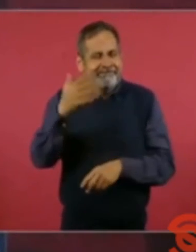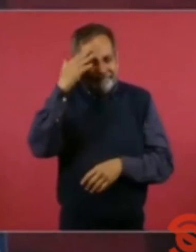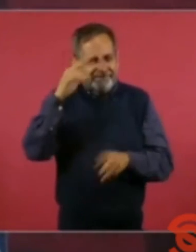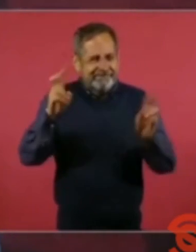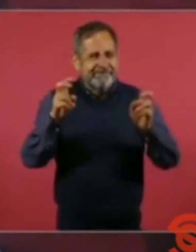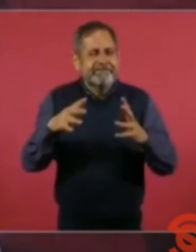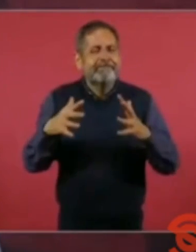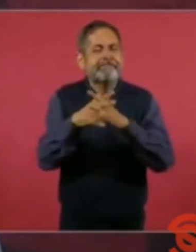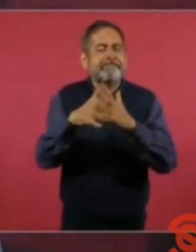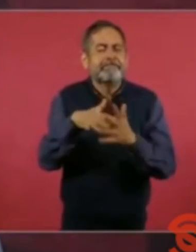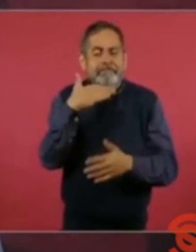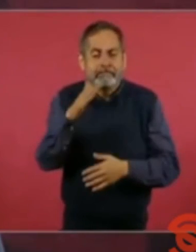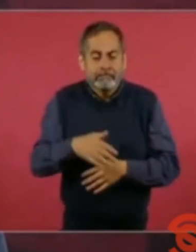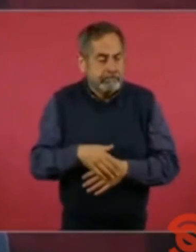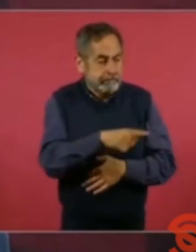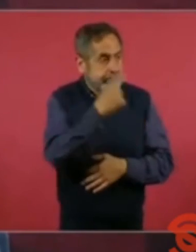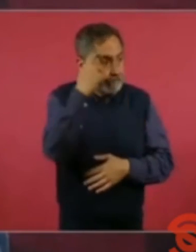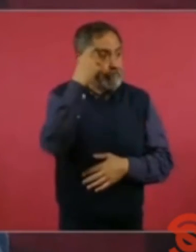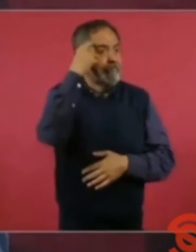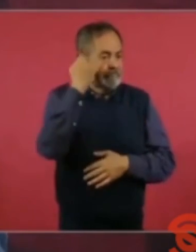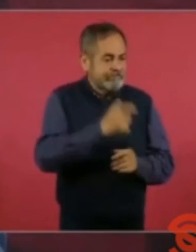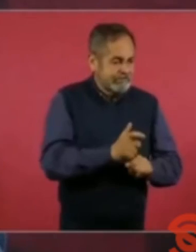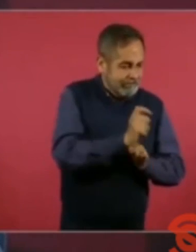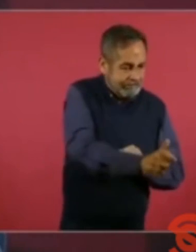Autor intelectual